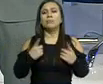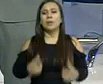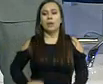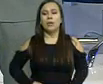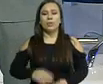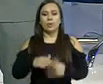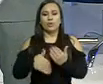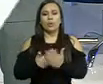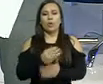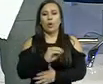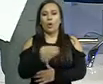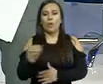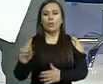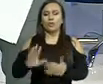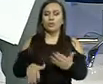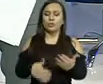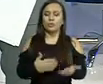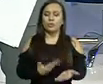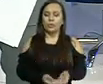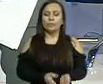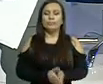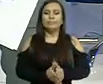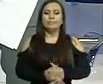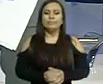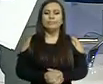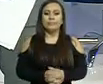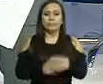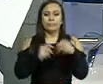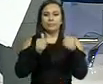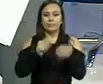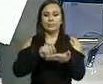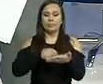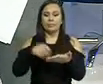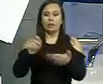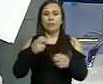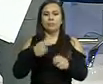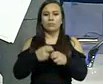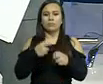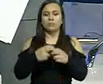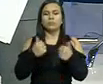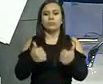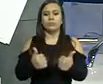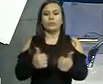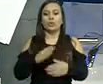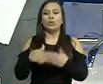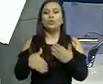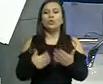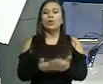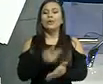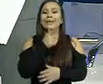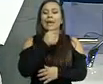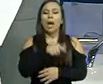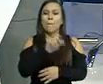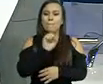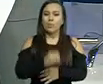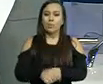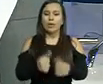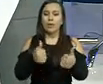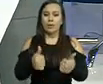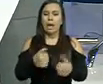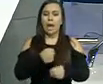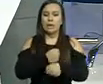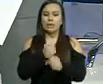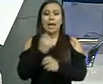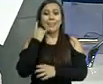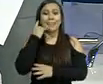nuestros chicos ni queridos josé larios que sí es muy bien que se tomen las medidas disciplinares que se castigue y se sancione los que deben ser para poder estar bien esta niña